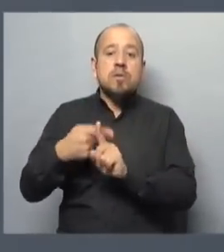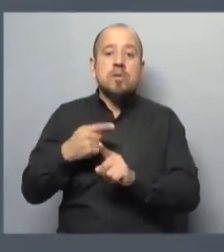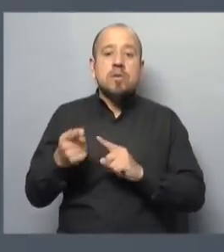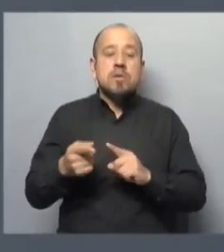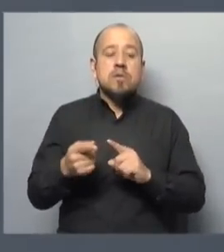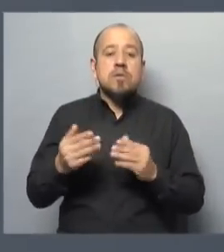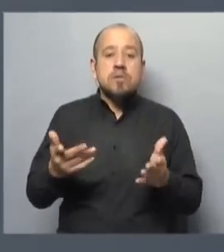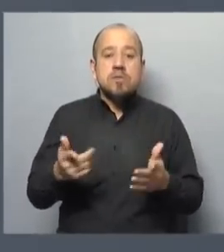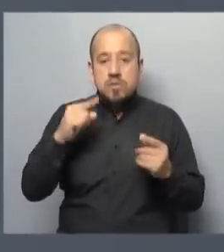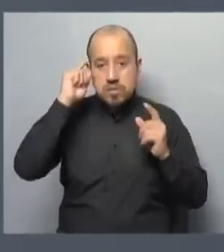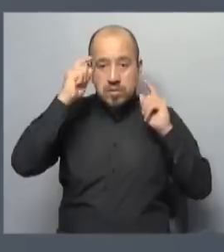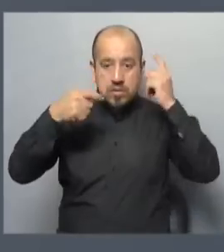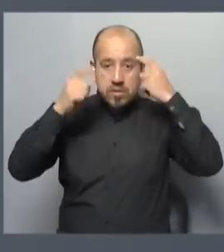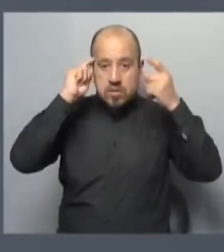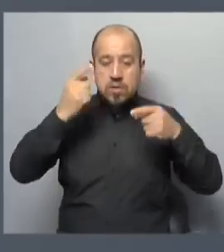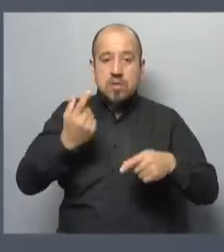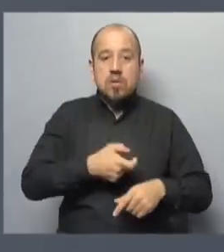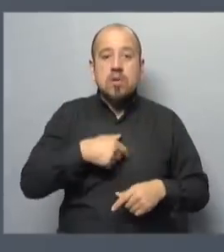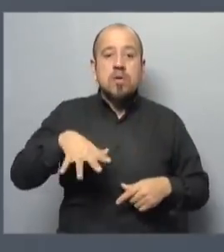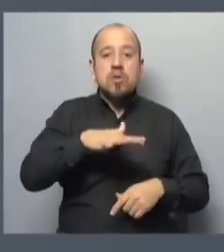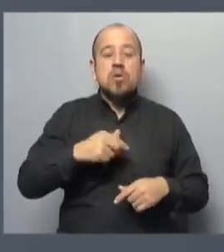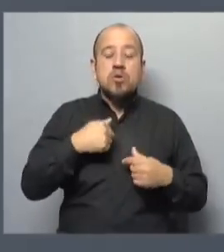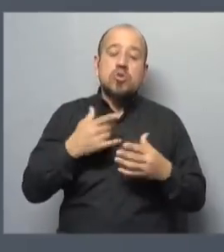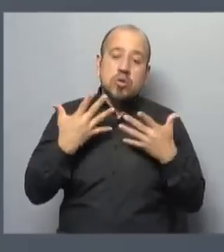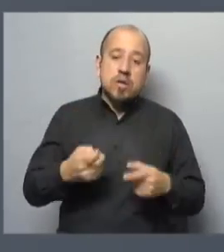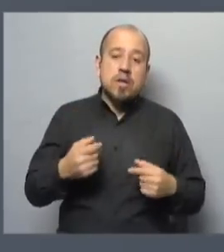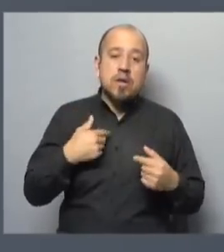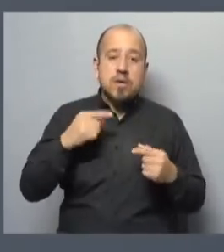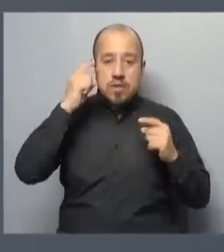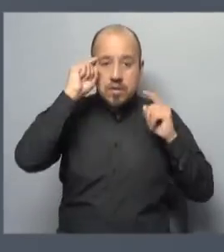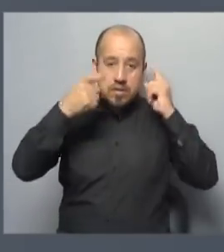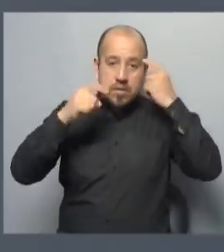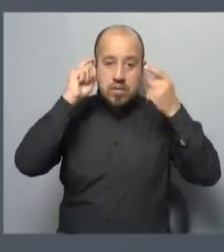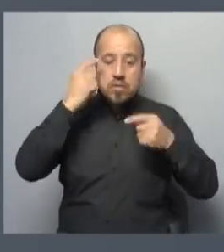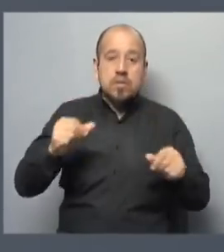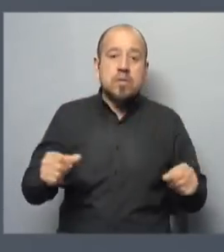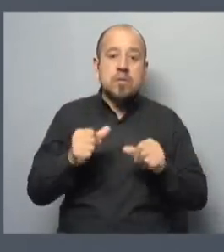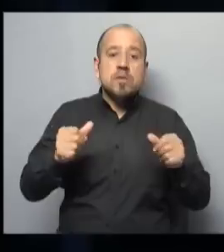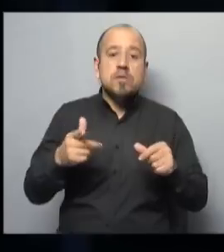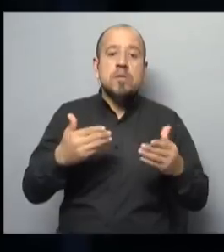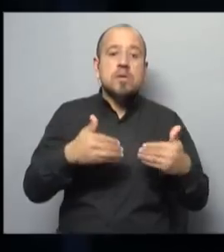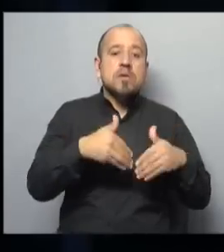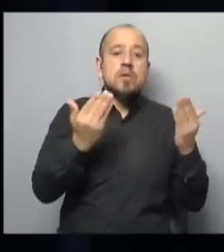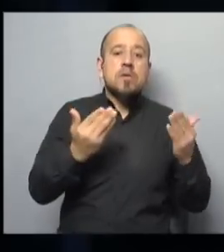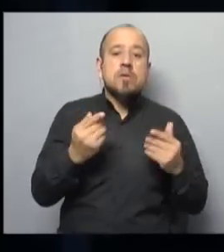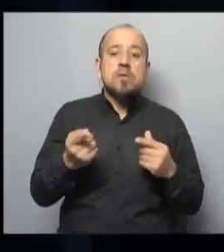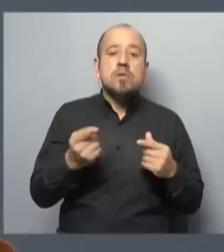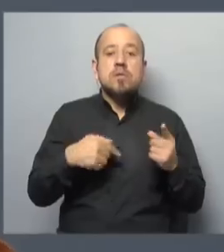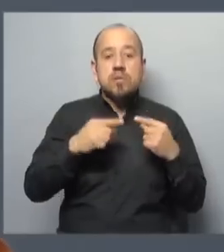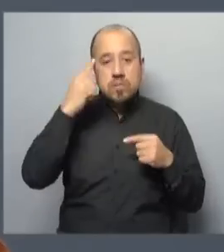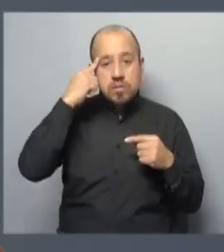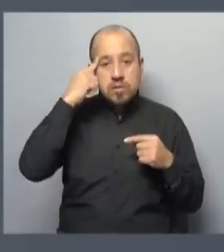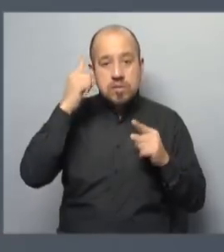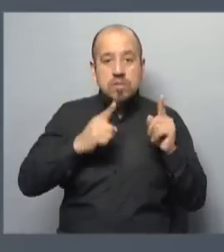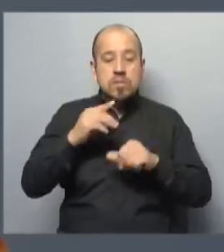aportarle algo más a la sociedad que era lo que quería también de forma subyacente hacer a ser campeón lo pensé en algún